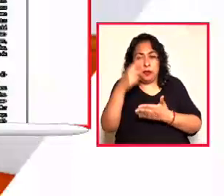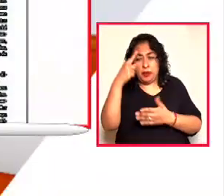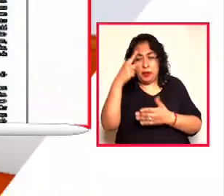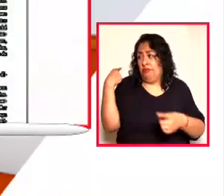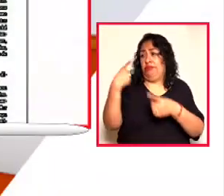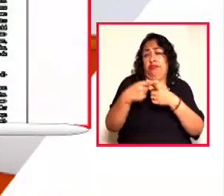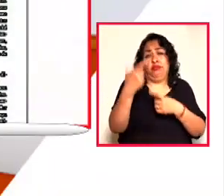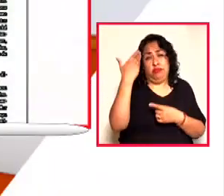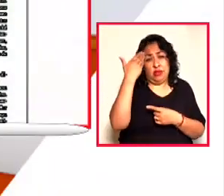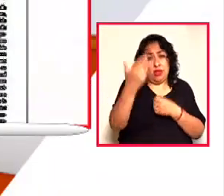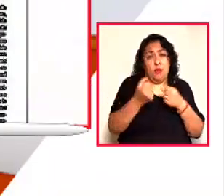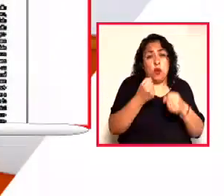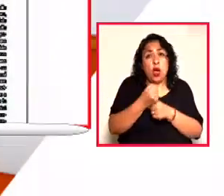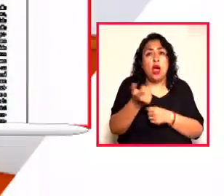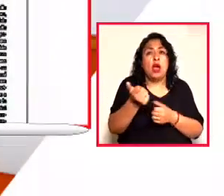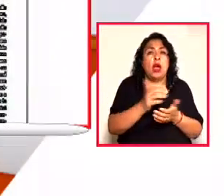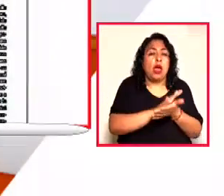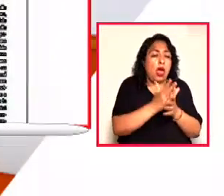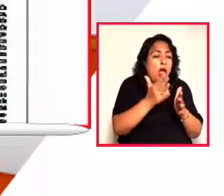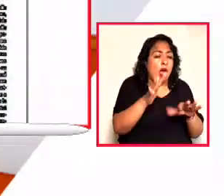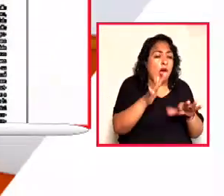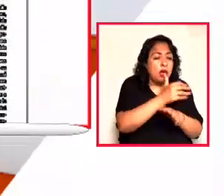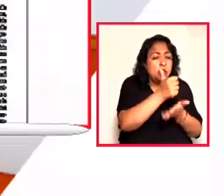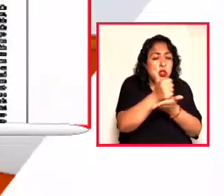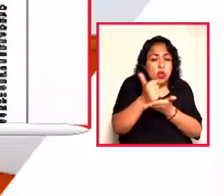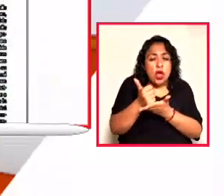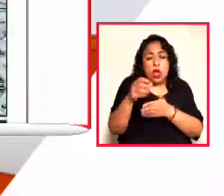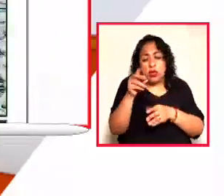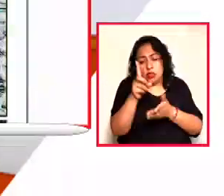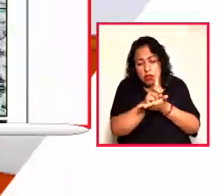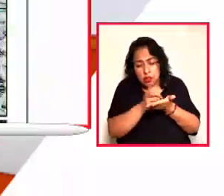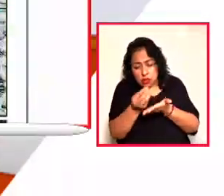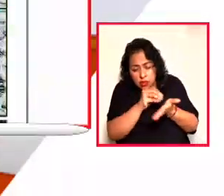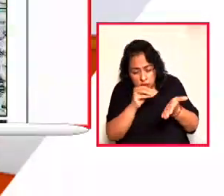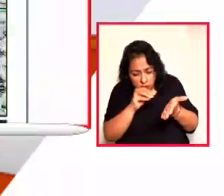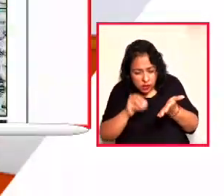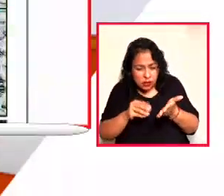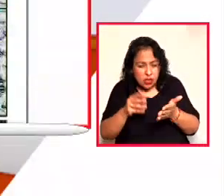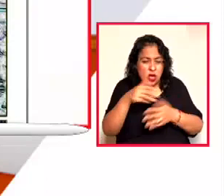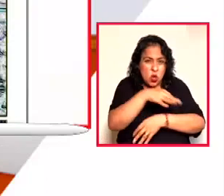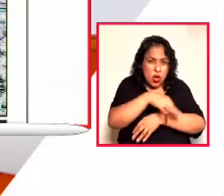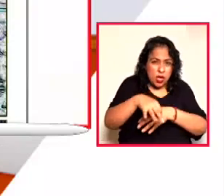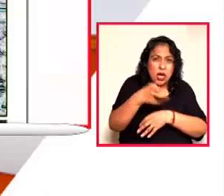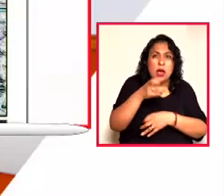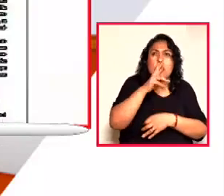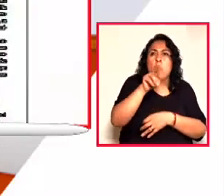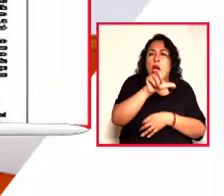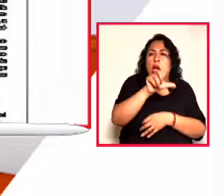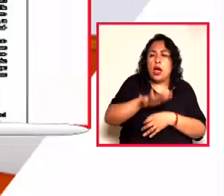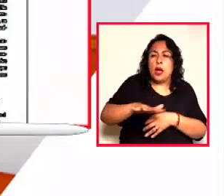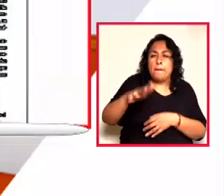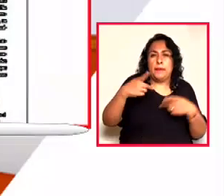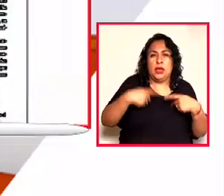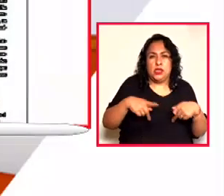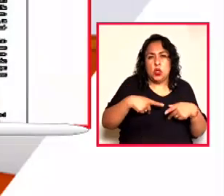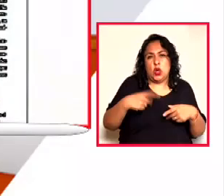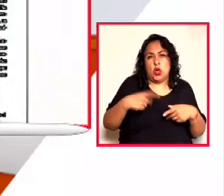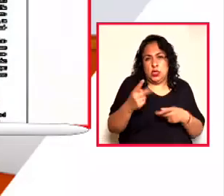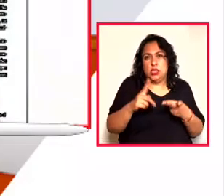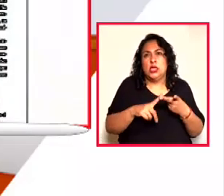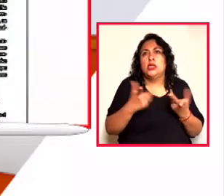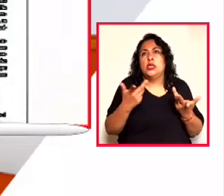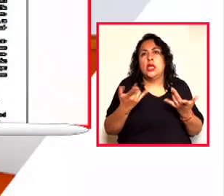tiempo. Su urbanismo, diseño y arquitectura es también la respuesta a las necesidades de su población, sucesos históricos y de